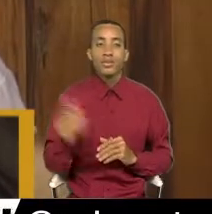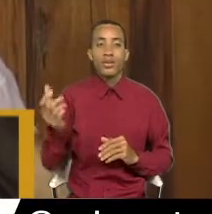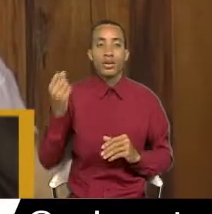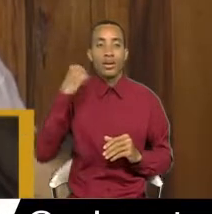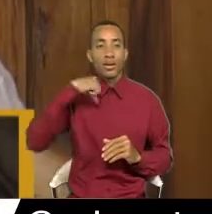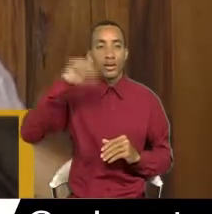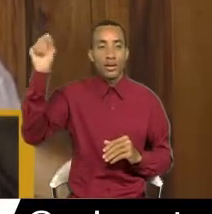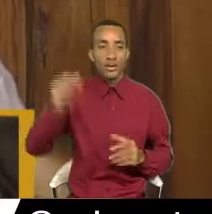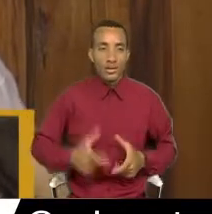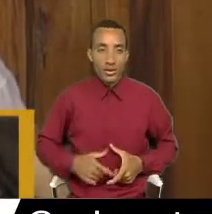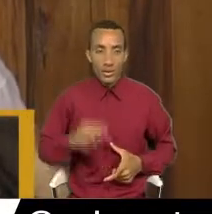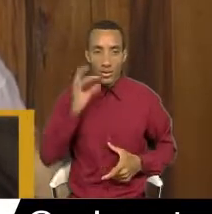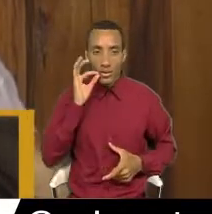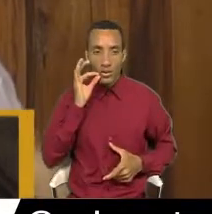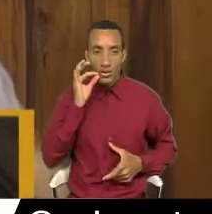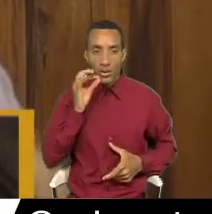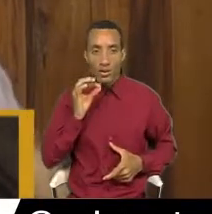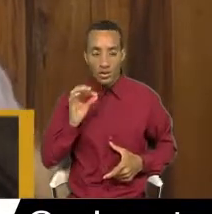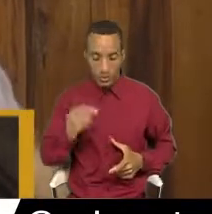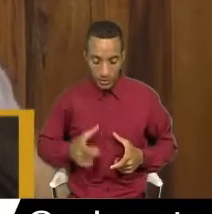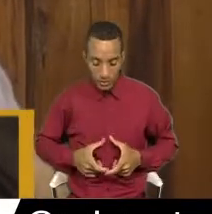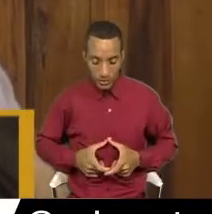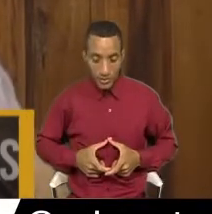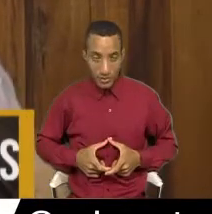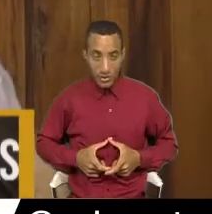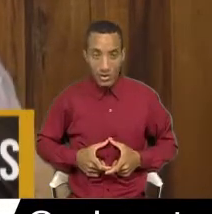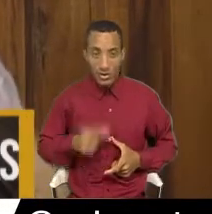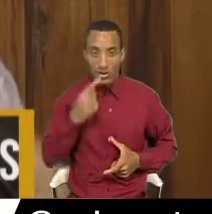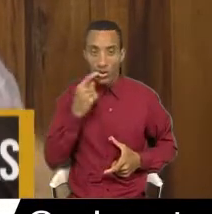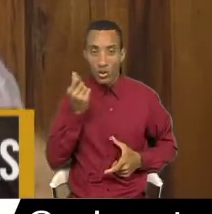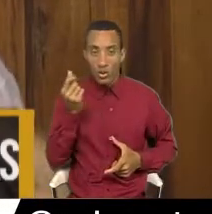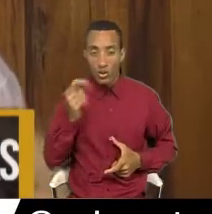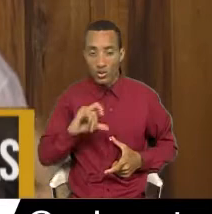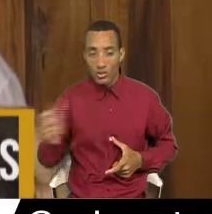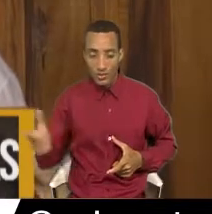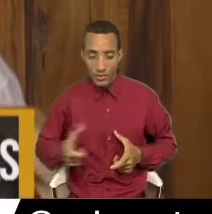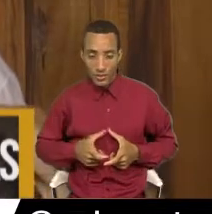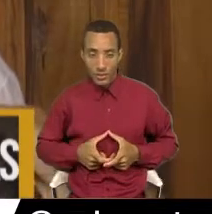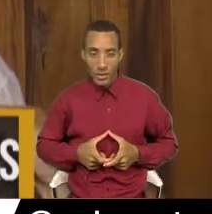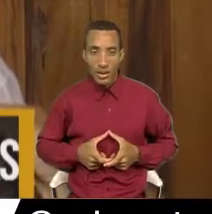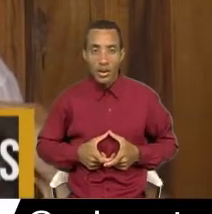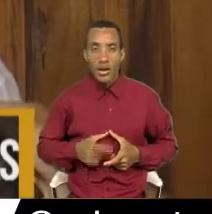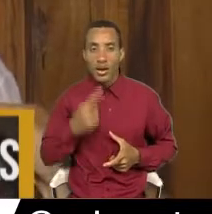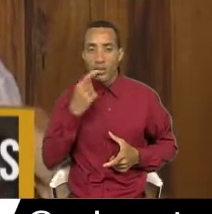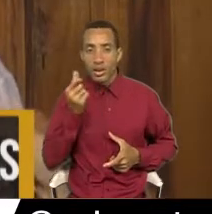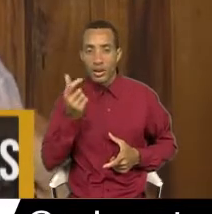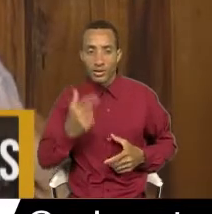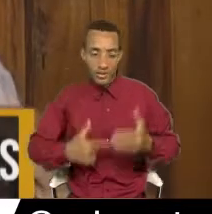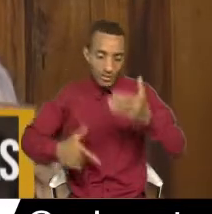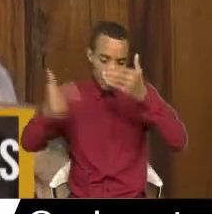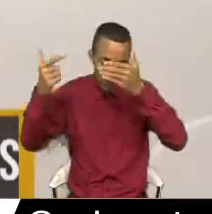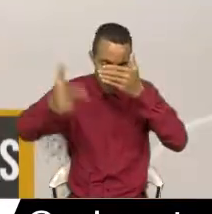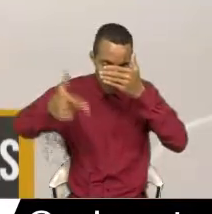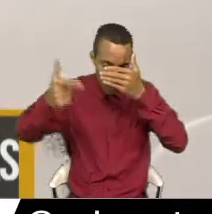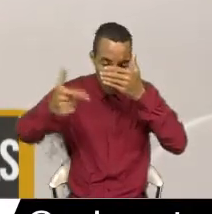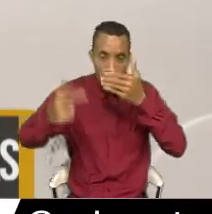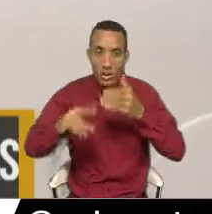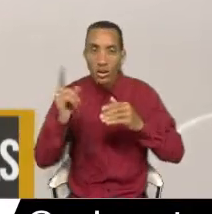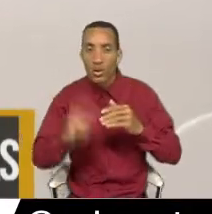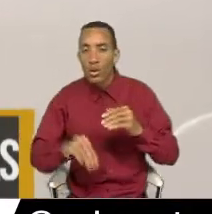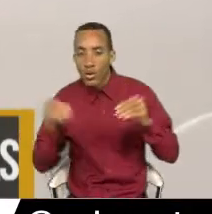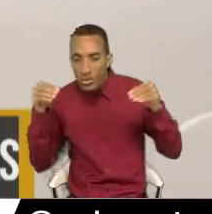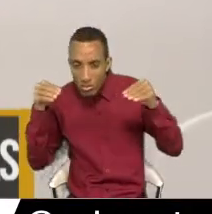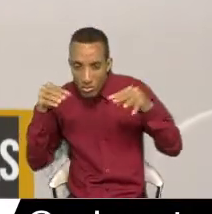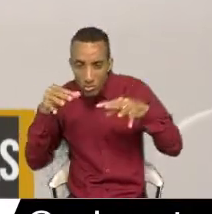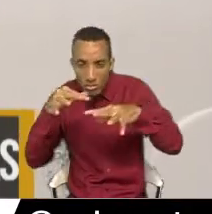competencias nacionales World Skills, específicamente ganamos oro en soldadura y plata en instalaciones eléctricas. ¿Qué significa esto? Que